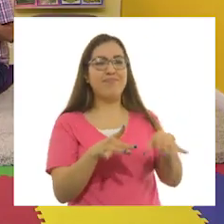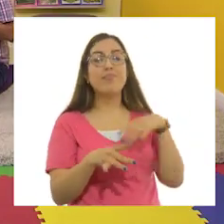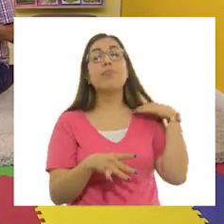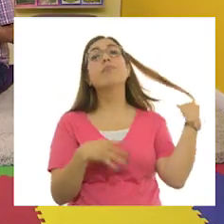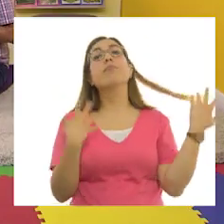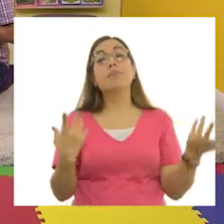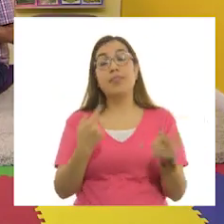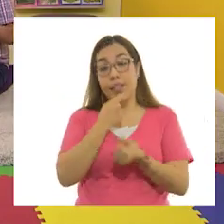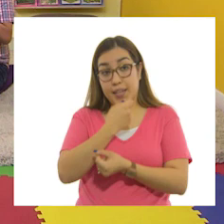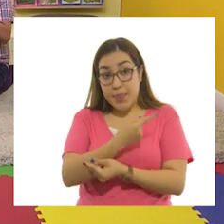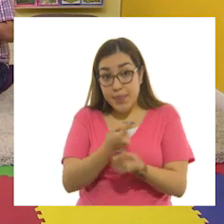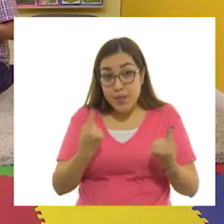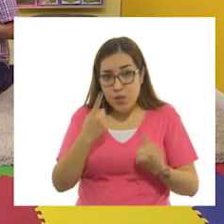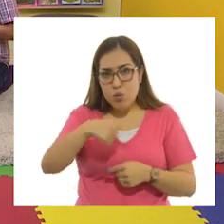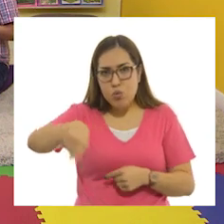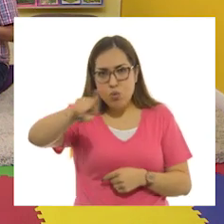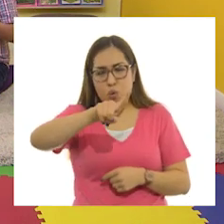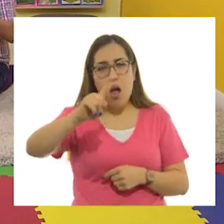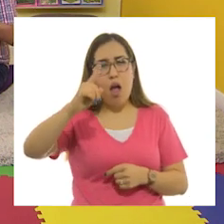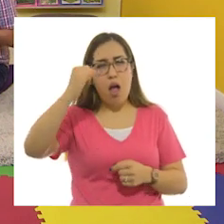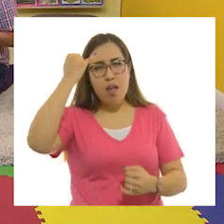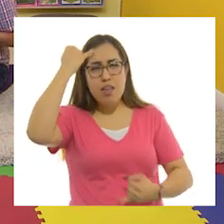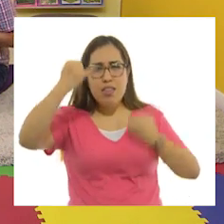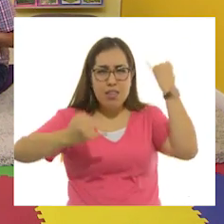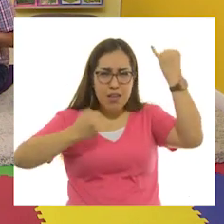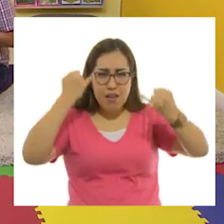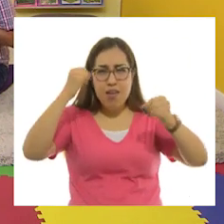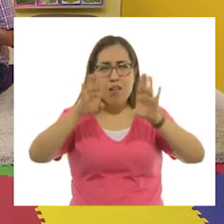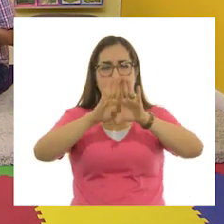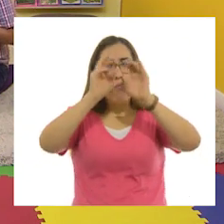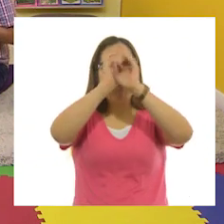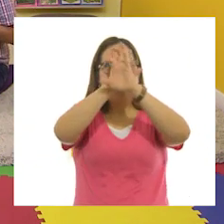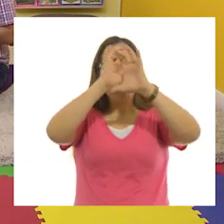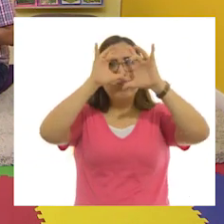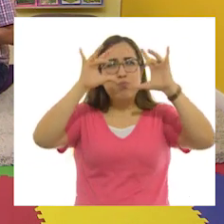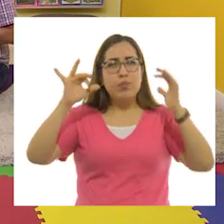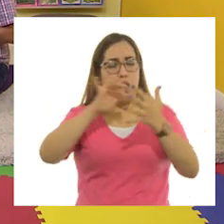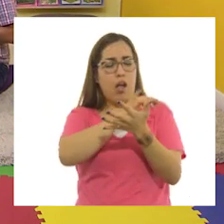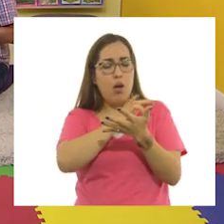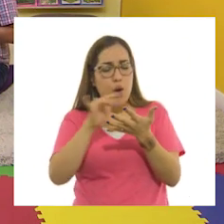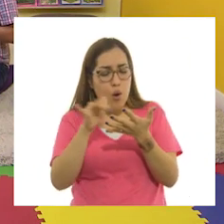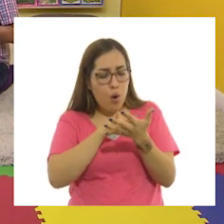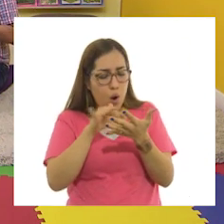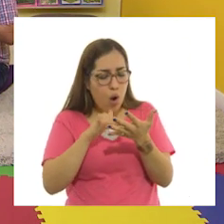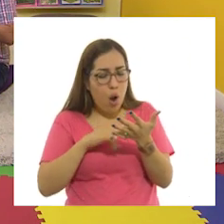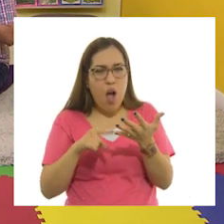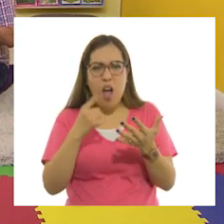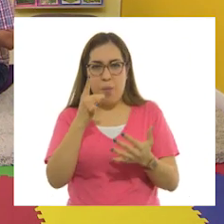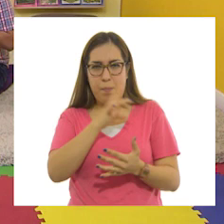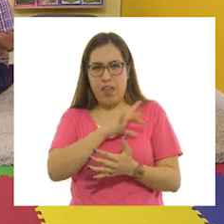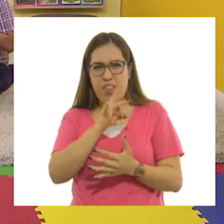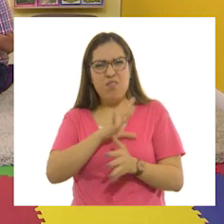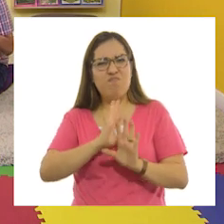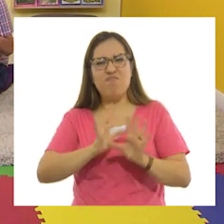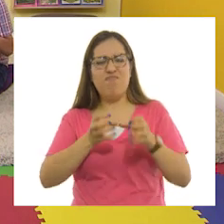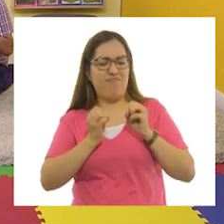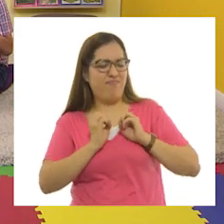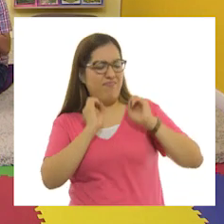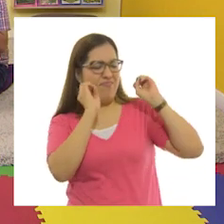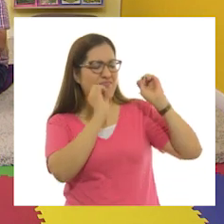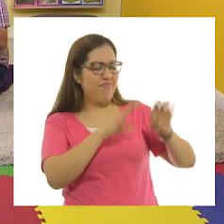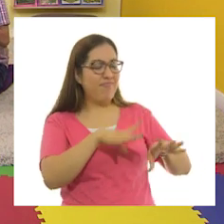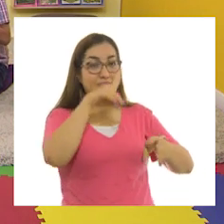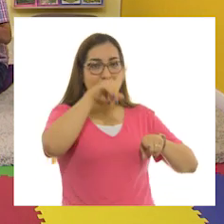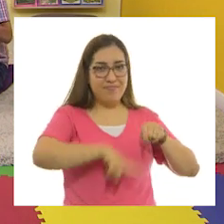las niñas y los niños pueden utilizar su poder lector para dejar prisioneros a sus miedos entre las páginas de un libro